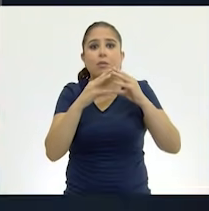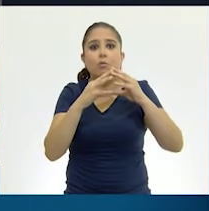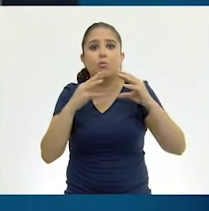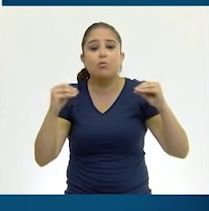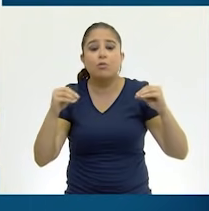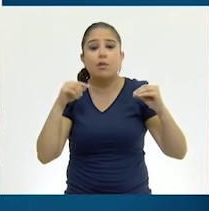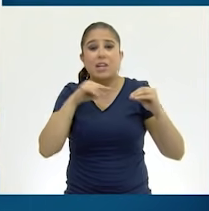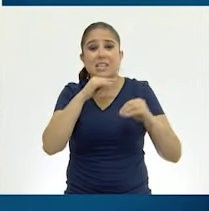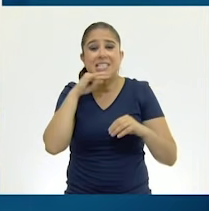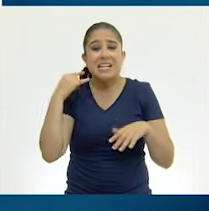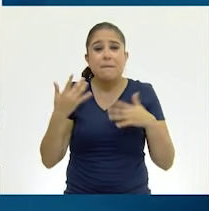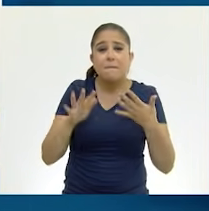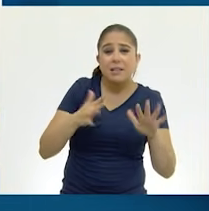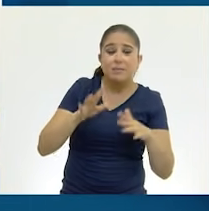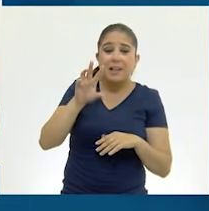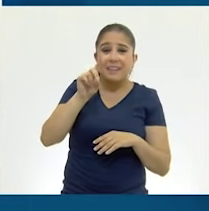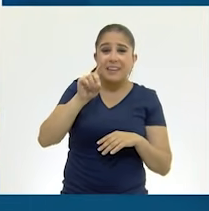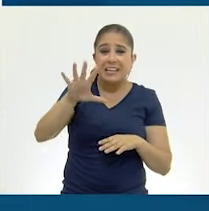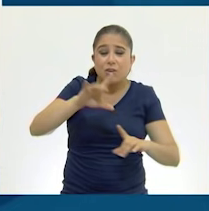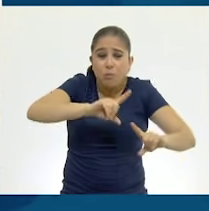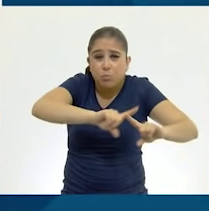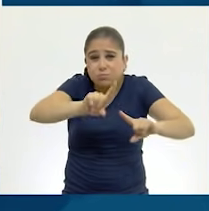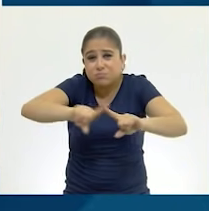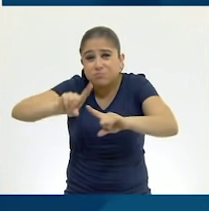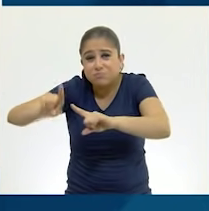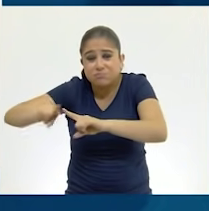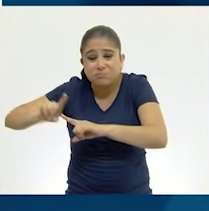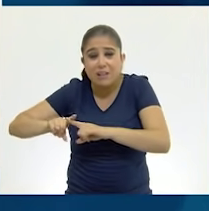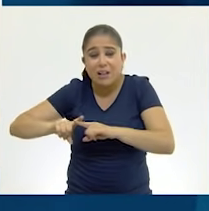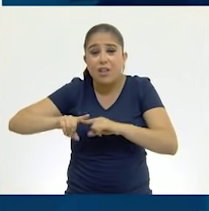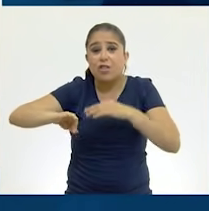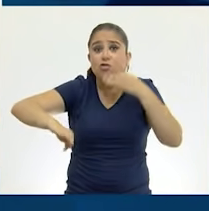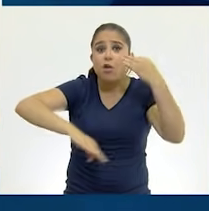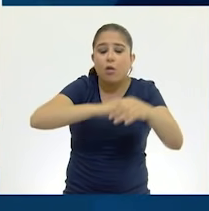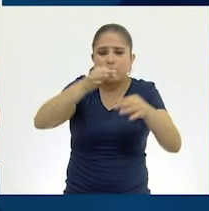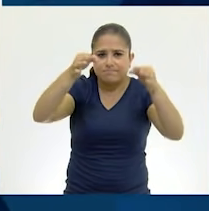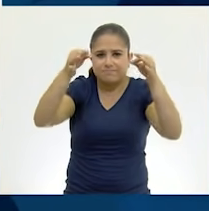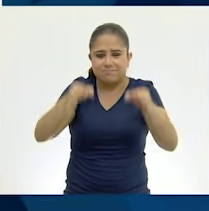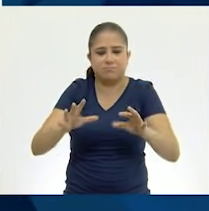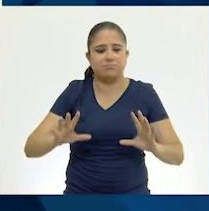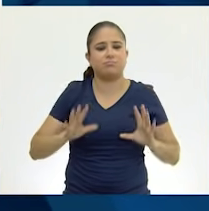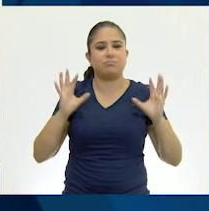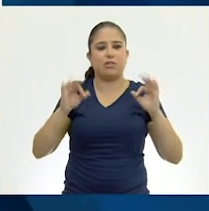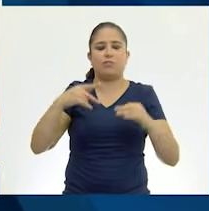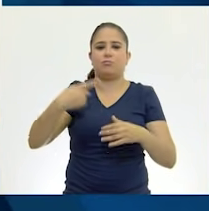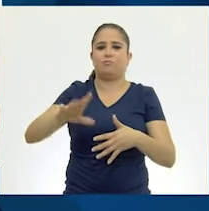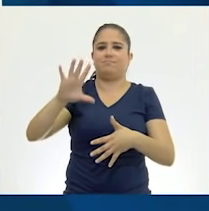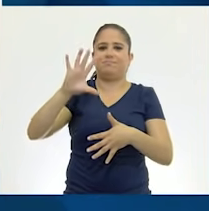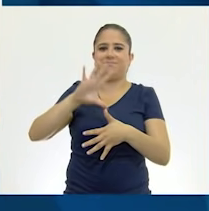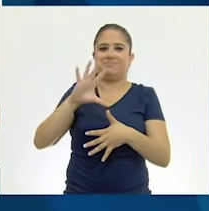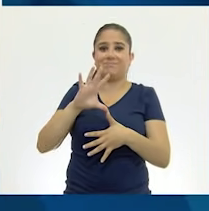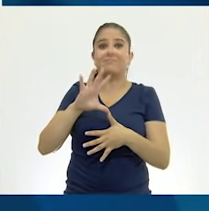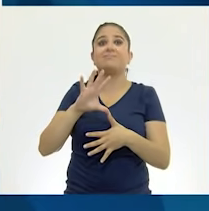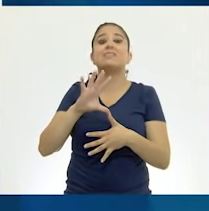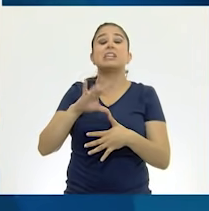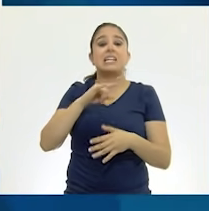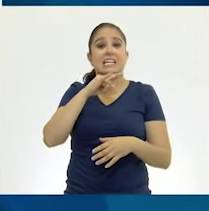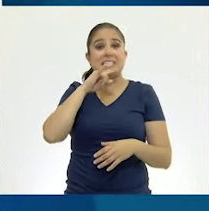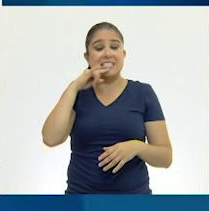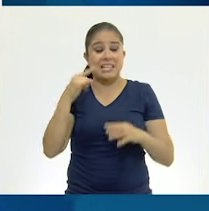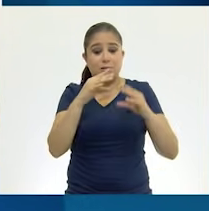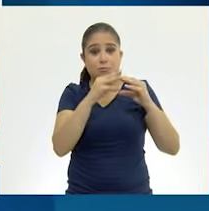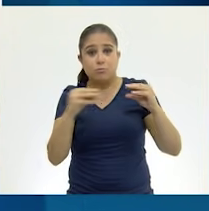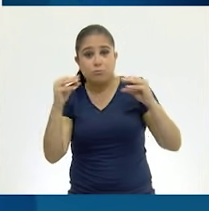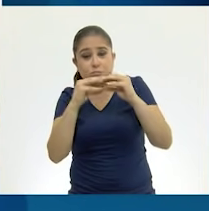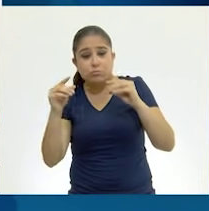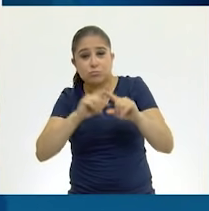incluyen alrededor de 35 especies, todas originarias del continente americano. Los chiles